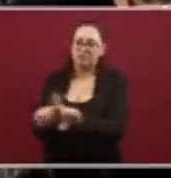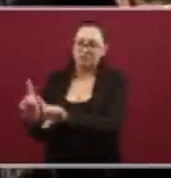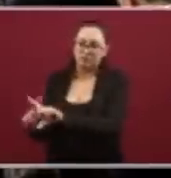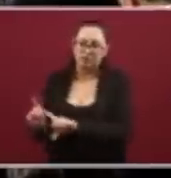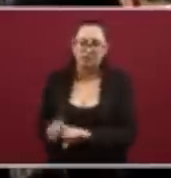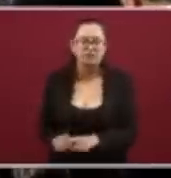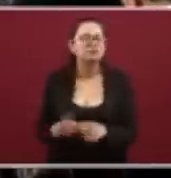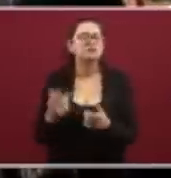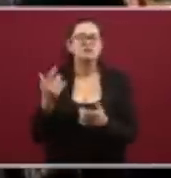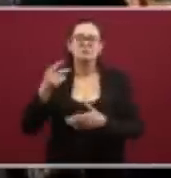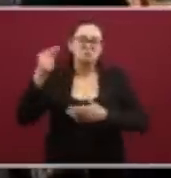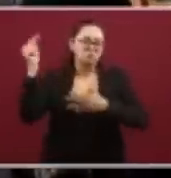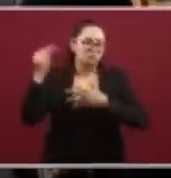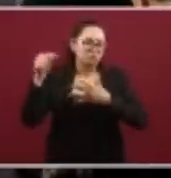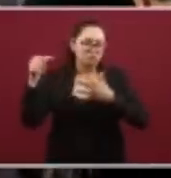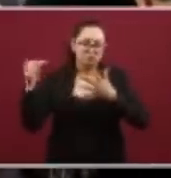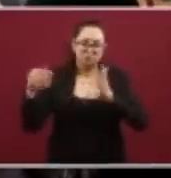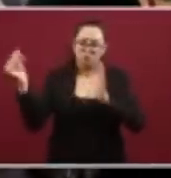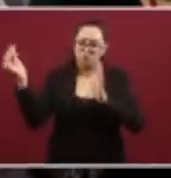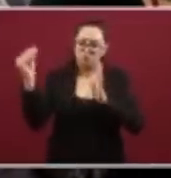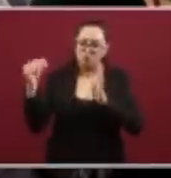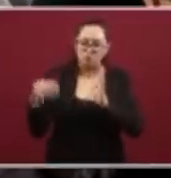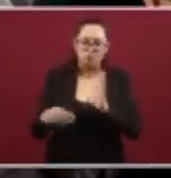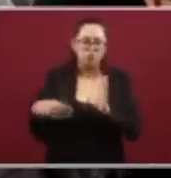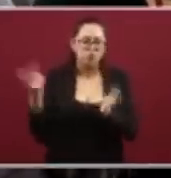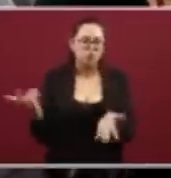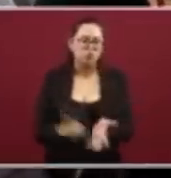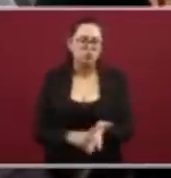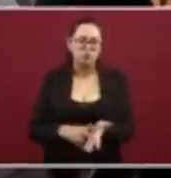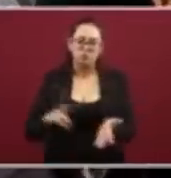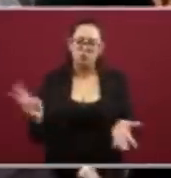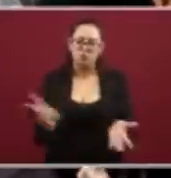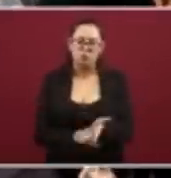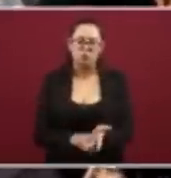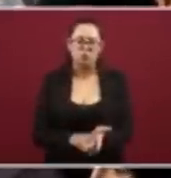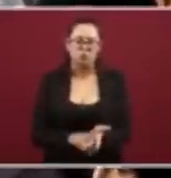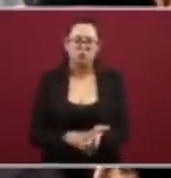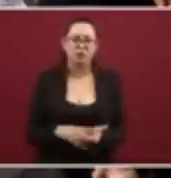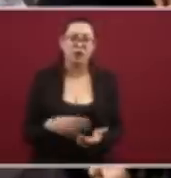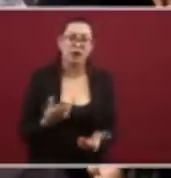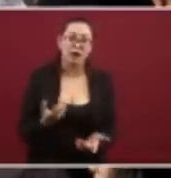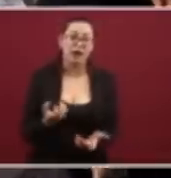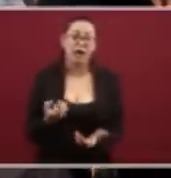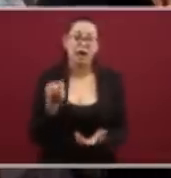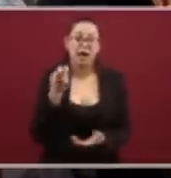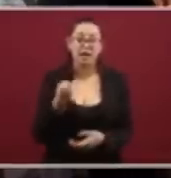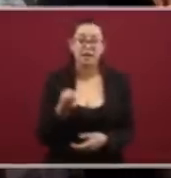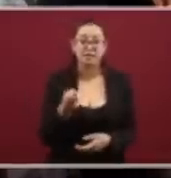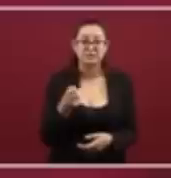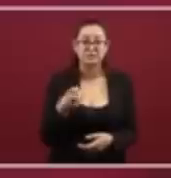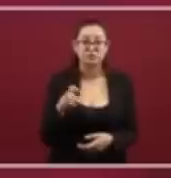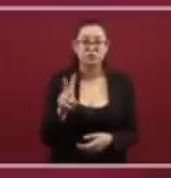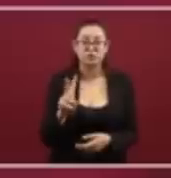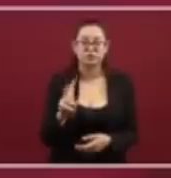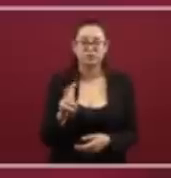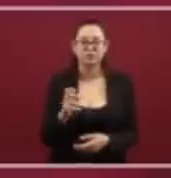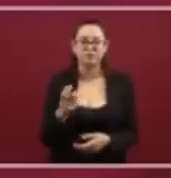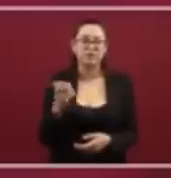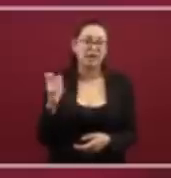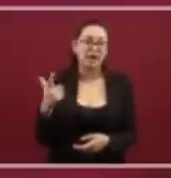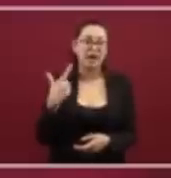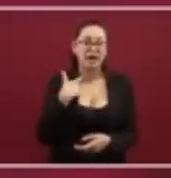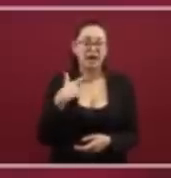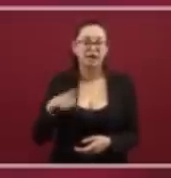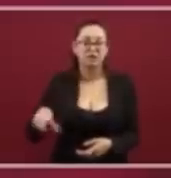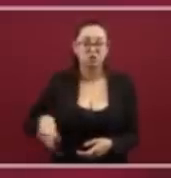y argumentos jurídicos que son de gran valor para este caso en ese sentido es que debe valorarse si el ex gobernador